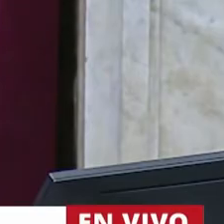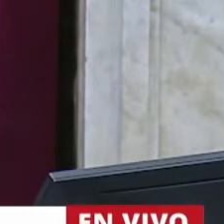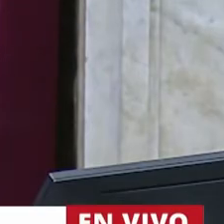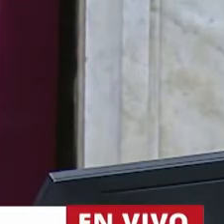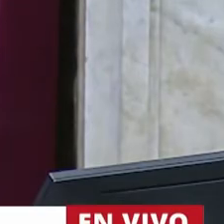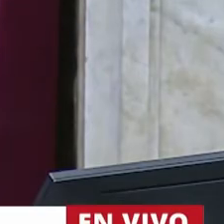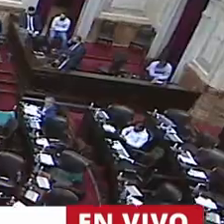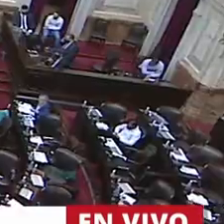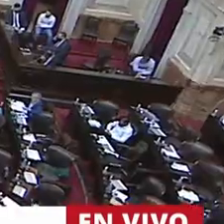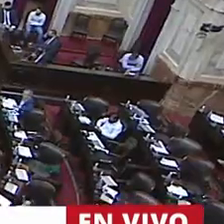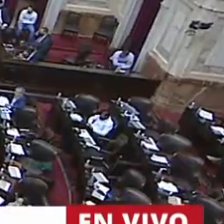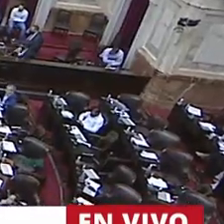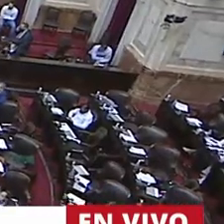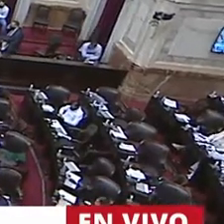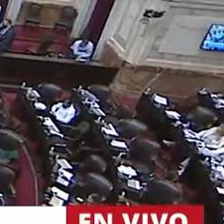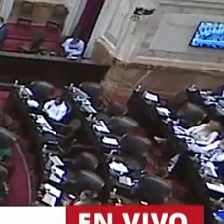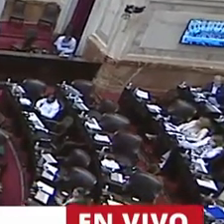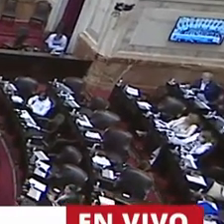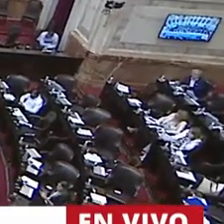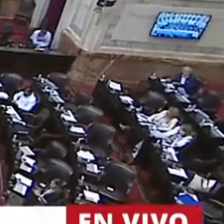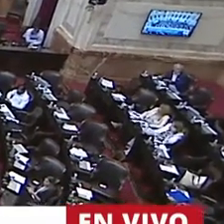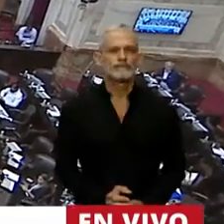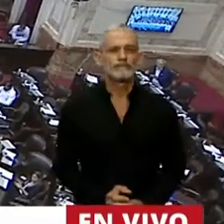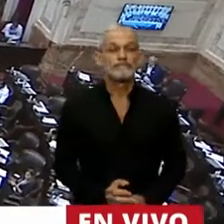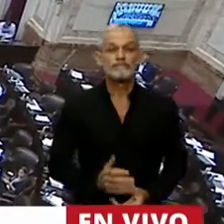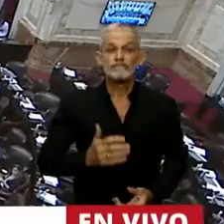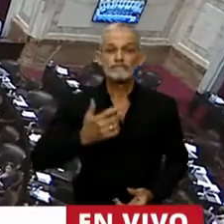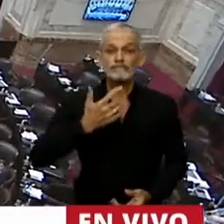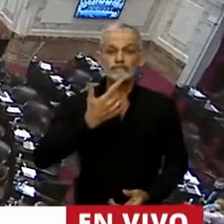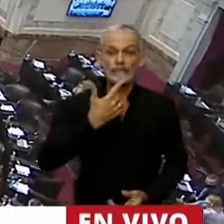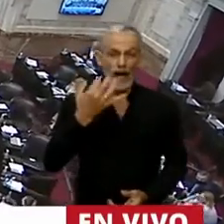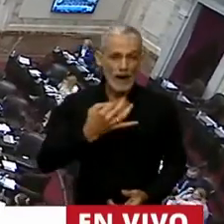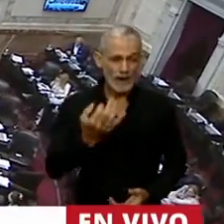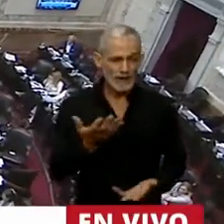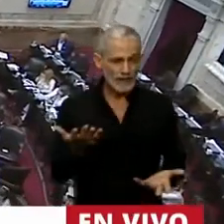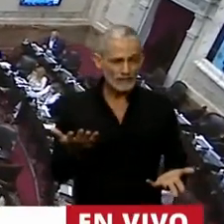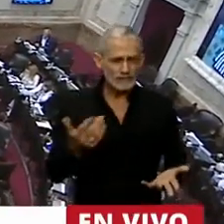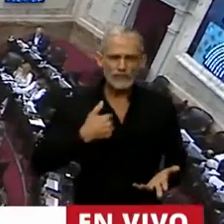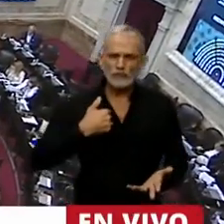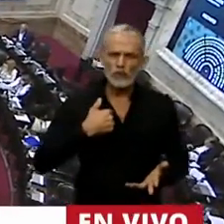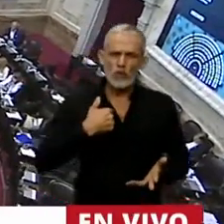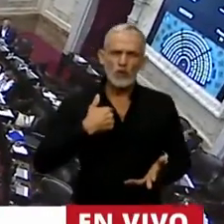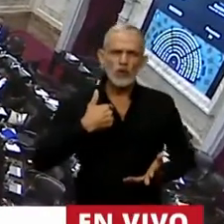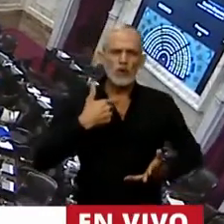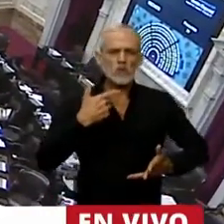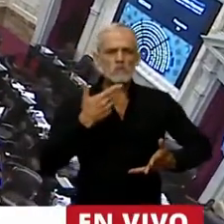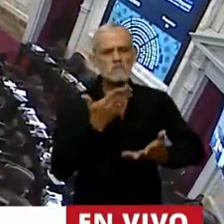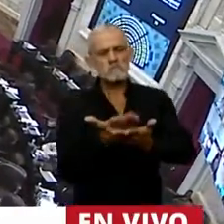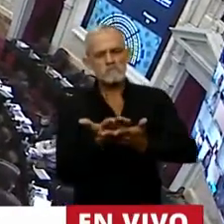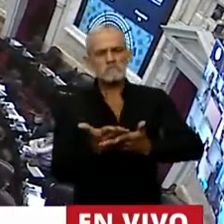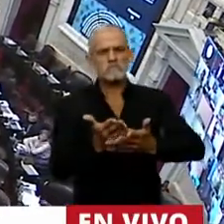gracias presidente la verdad que yo no voy a plantear